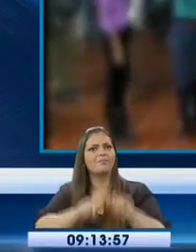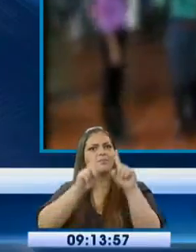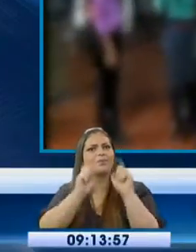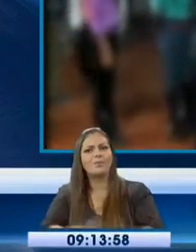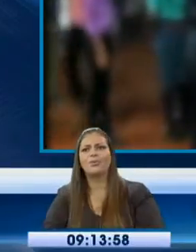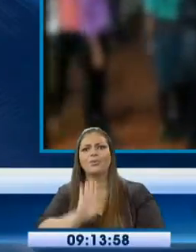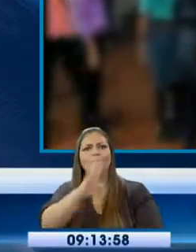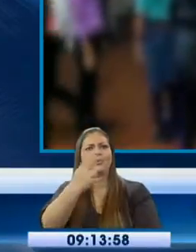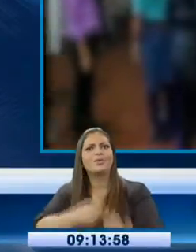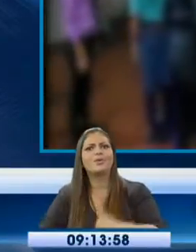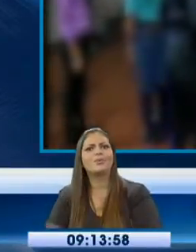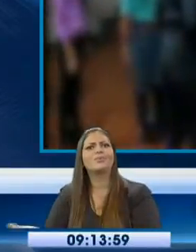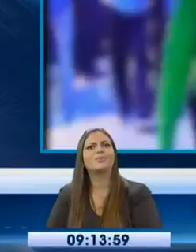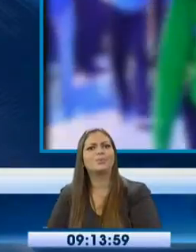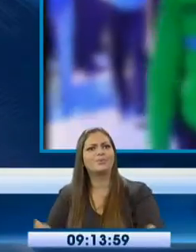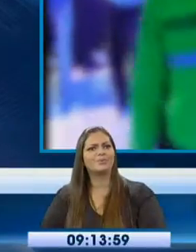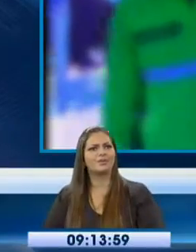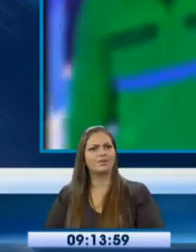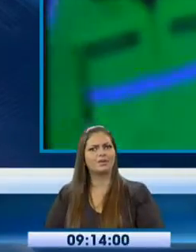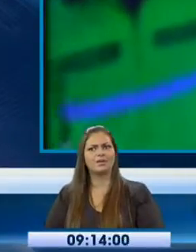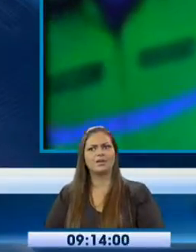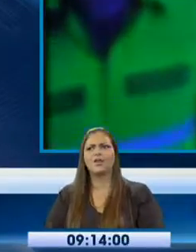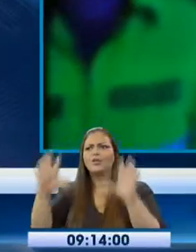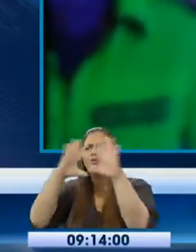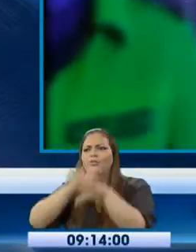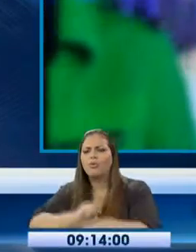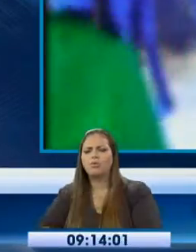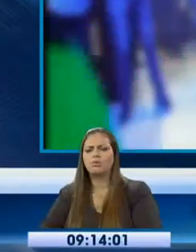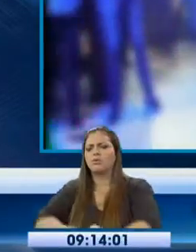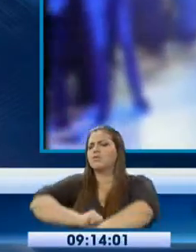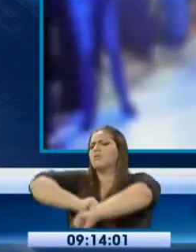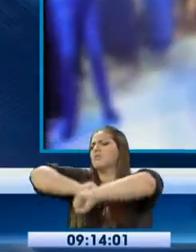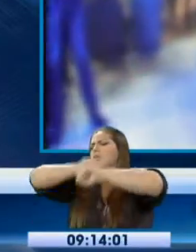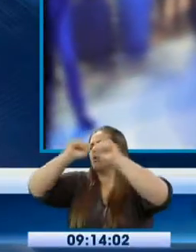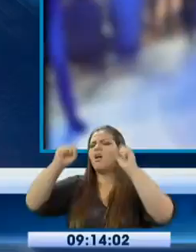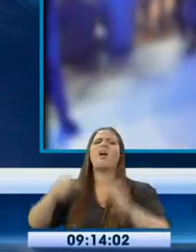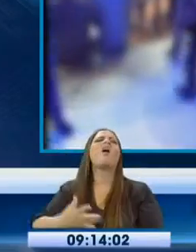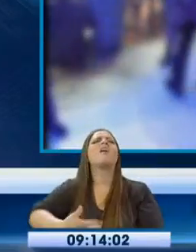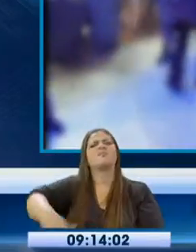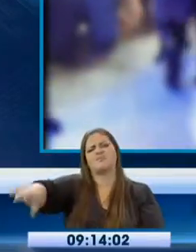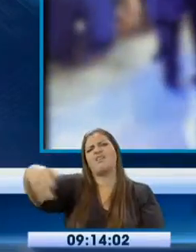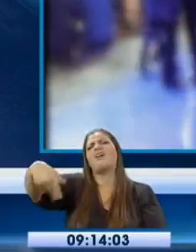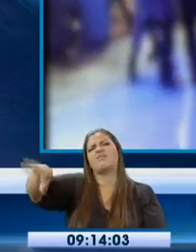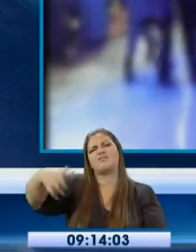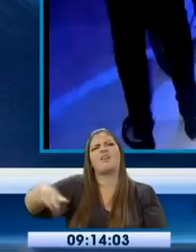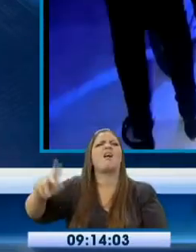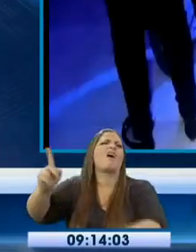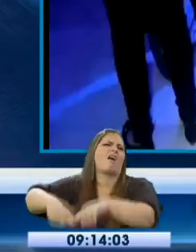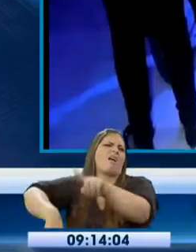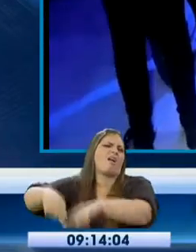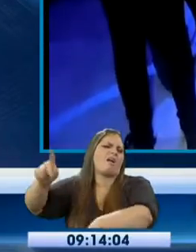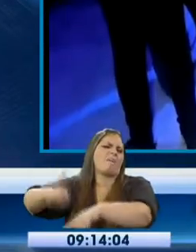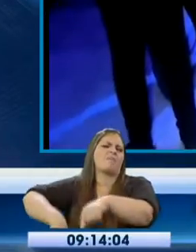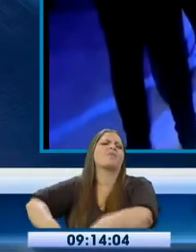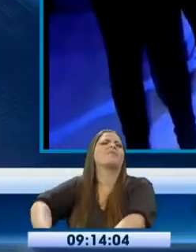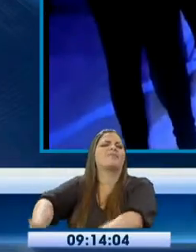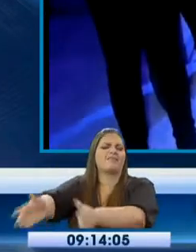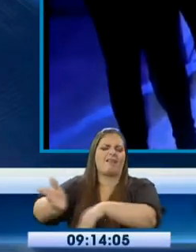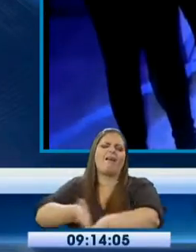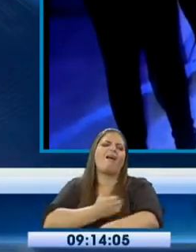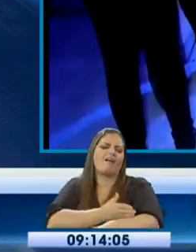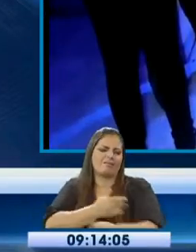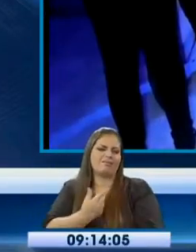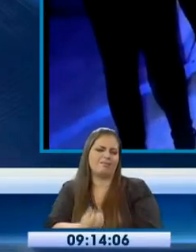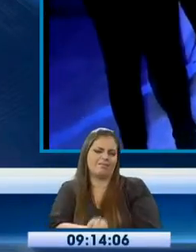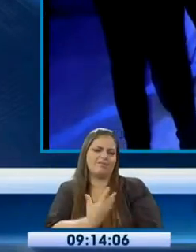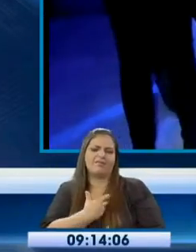De noche, de madrugada, puede estar donde donde Marquito maquiló, que los hijitos de él son amigos